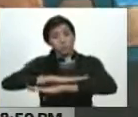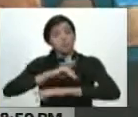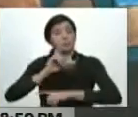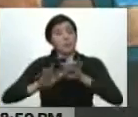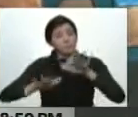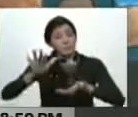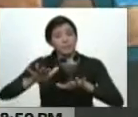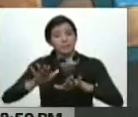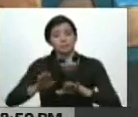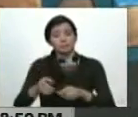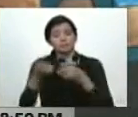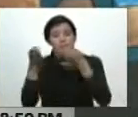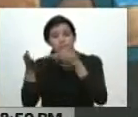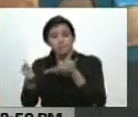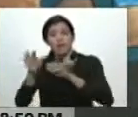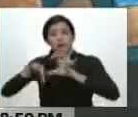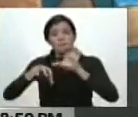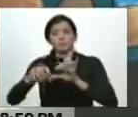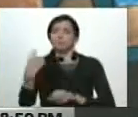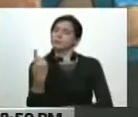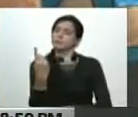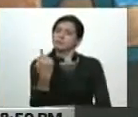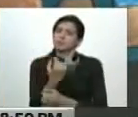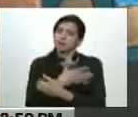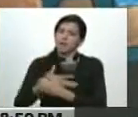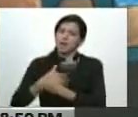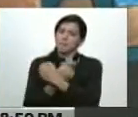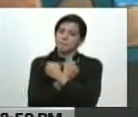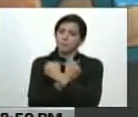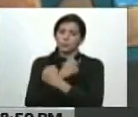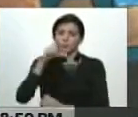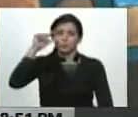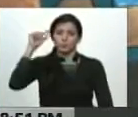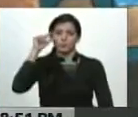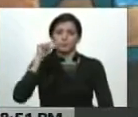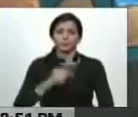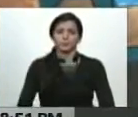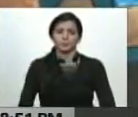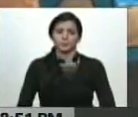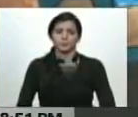estos seres que solo necesitan amor. Leina Sanguino, La Noticia.